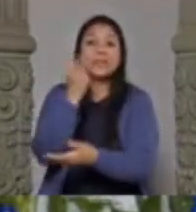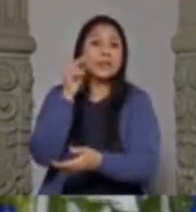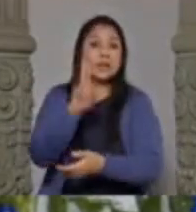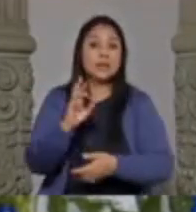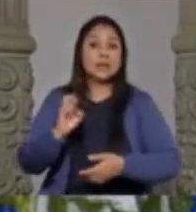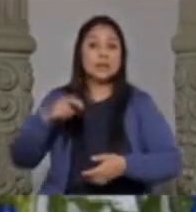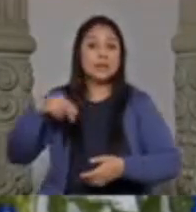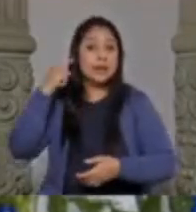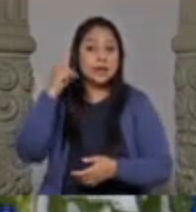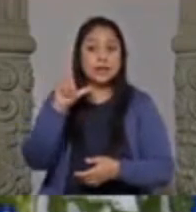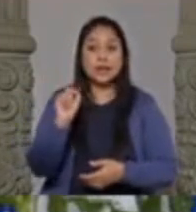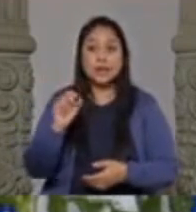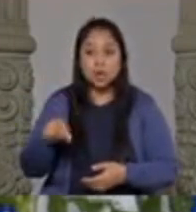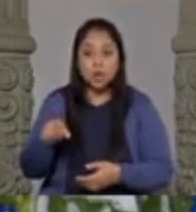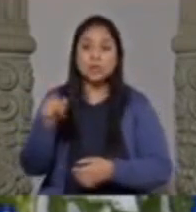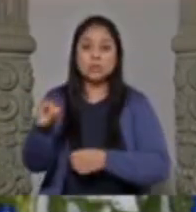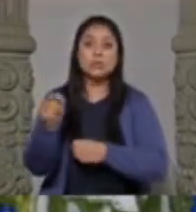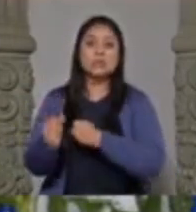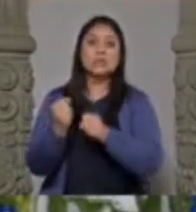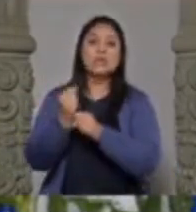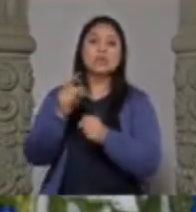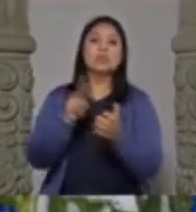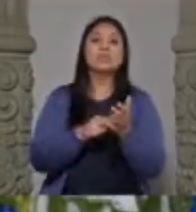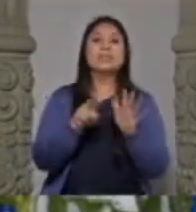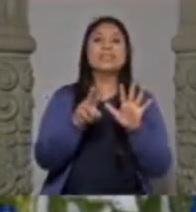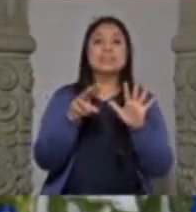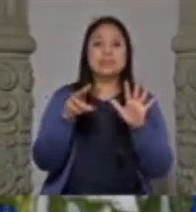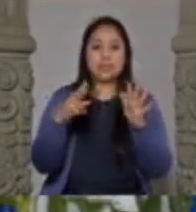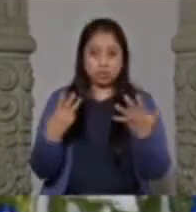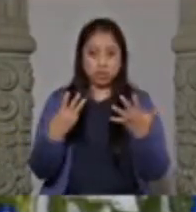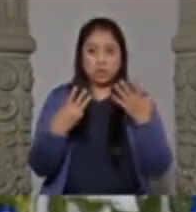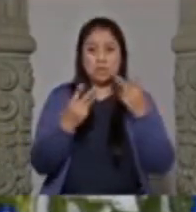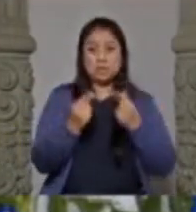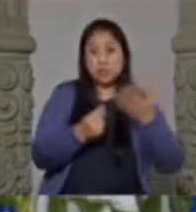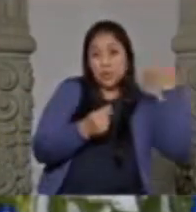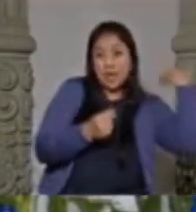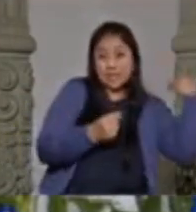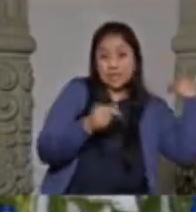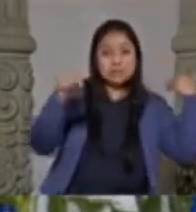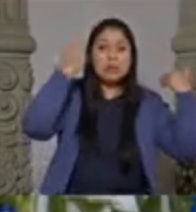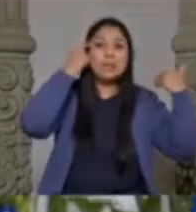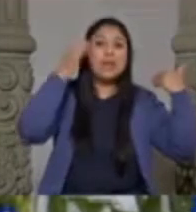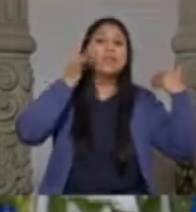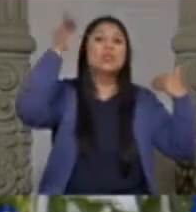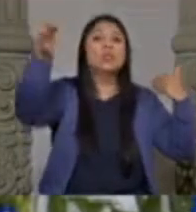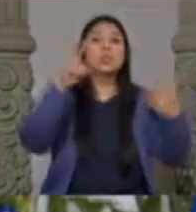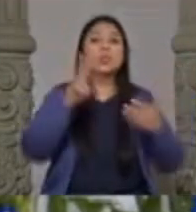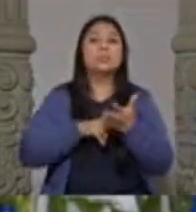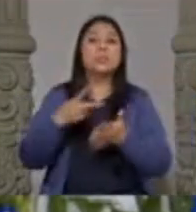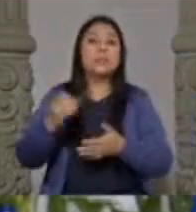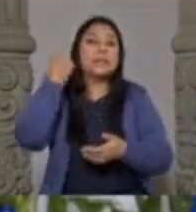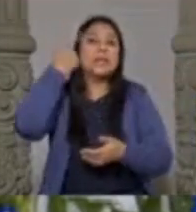Amanda y Cristóbal son del año 2020, no del 2018, cuando se hace este presupuesto. Y entonces se hace